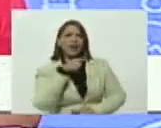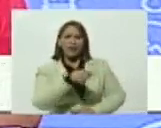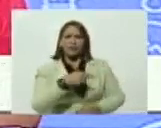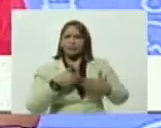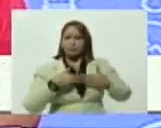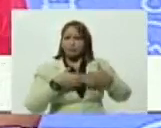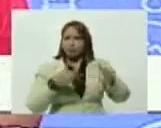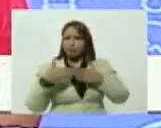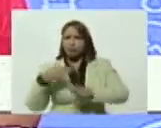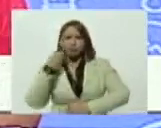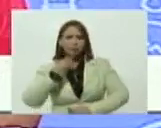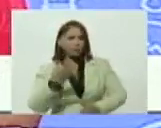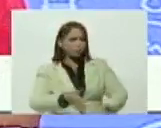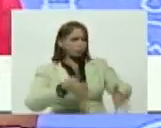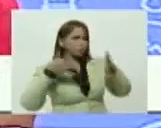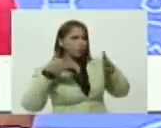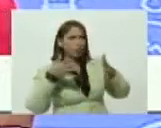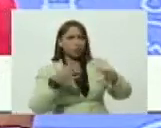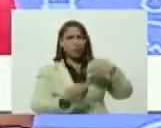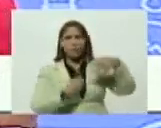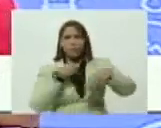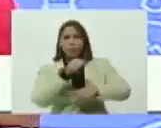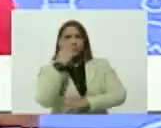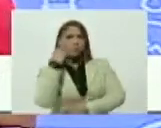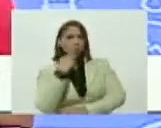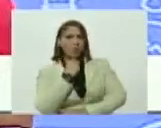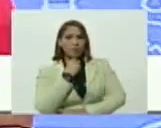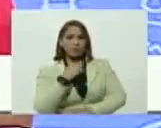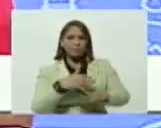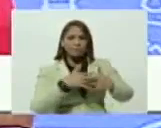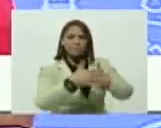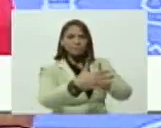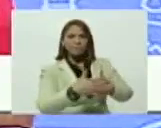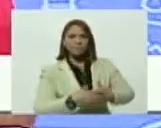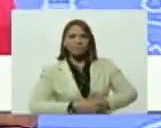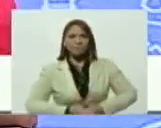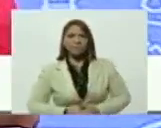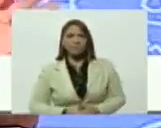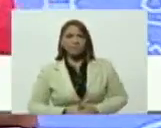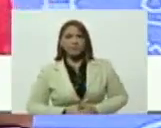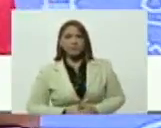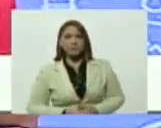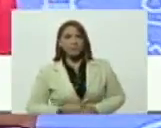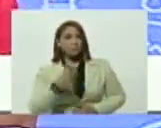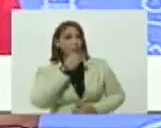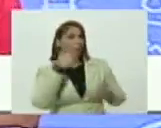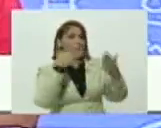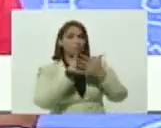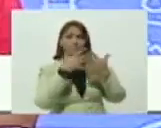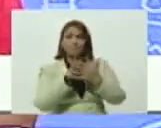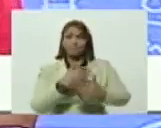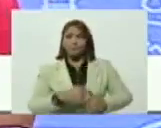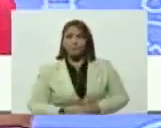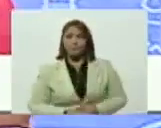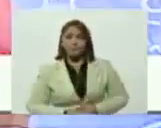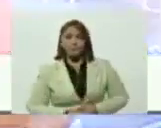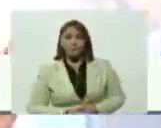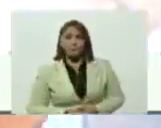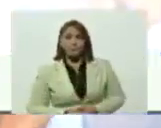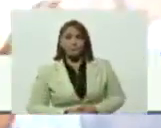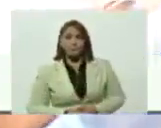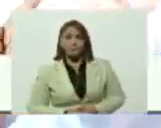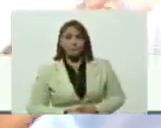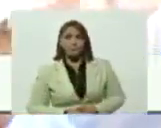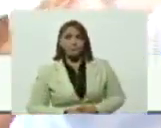garantía del triunfo de la Revolución Bolivariana a largo plazo. No tengo ninguna duda de eso.